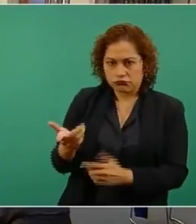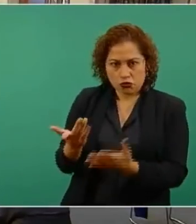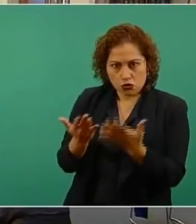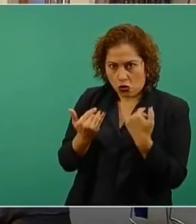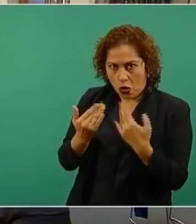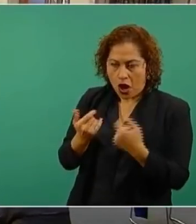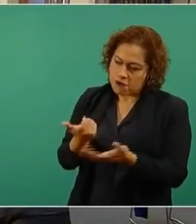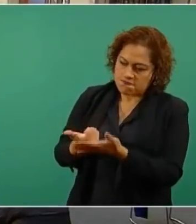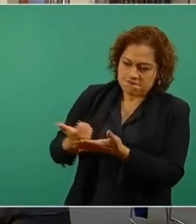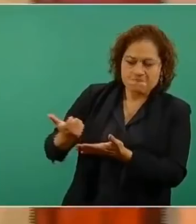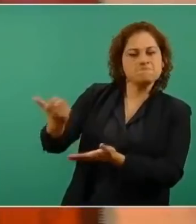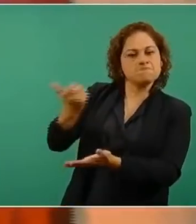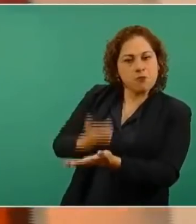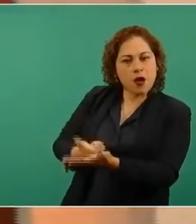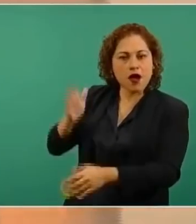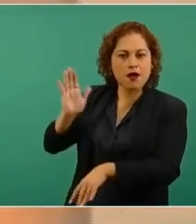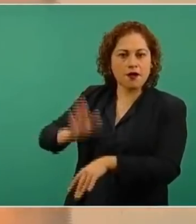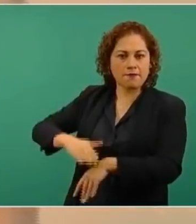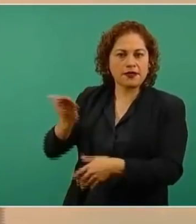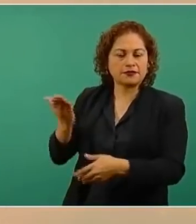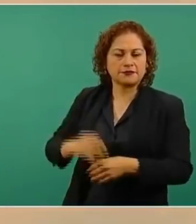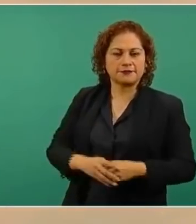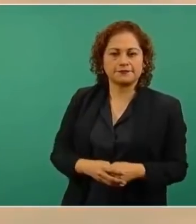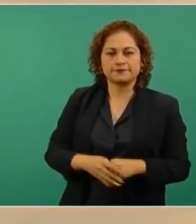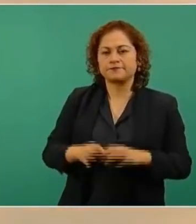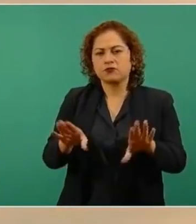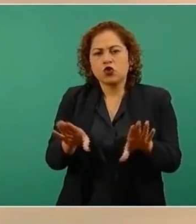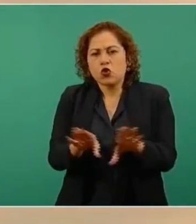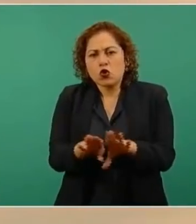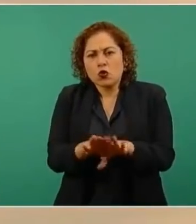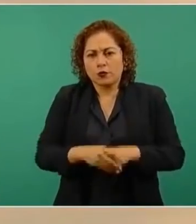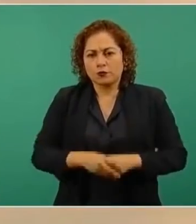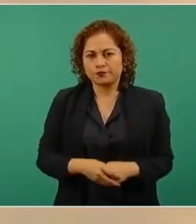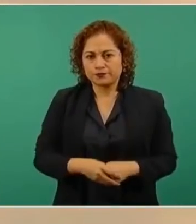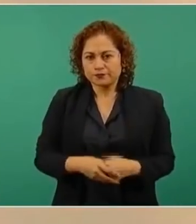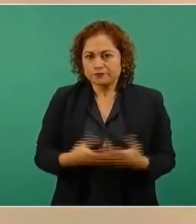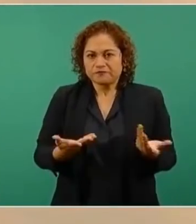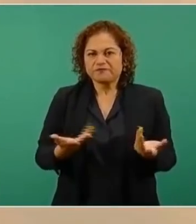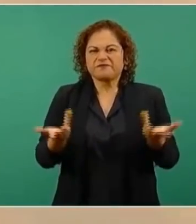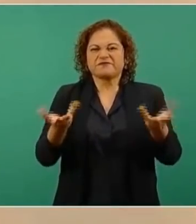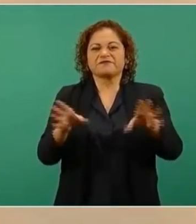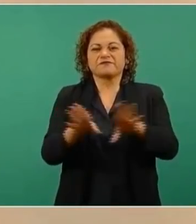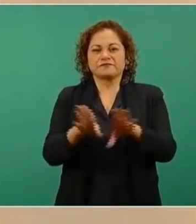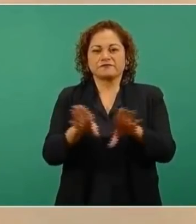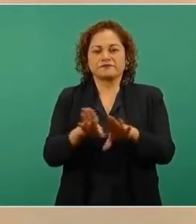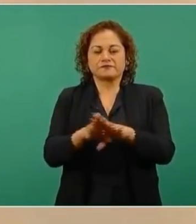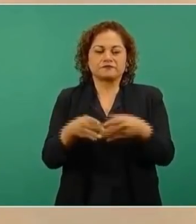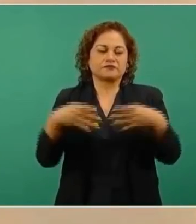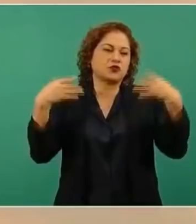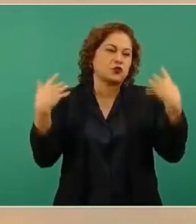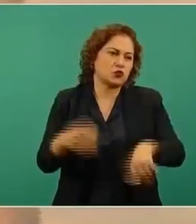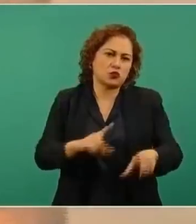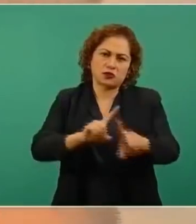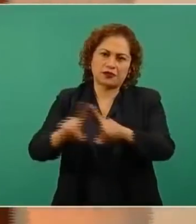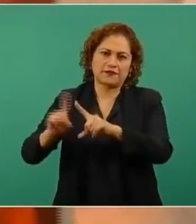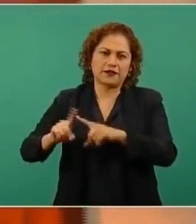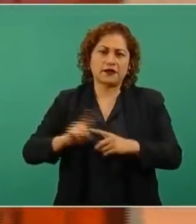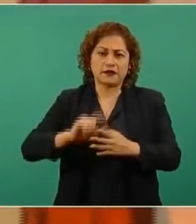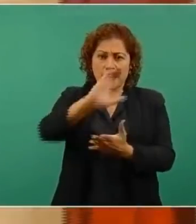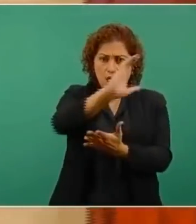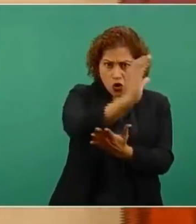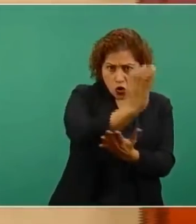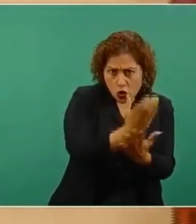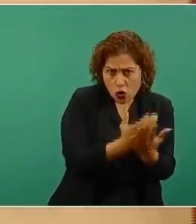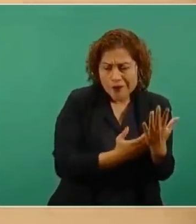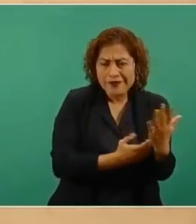tarifas proporcionalmente. ¿De qué forma? Pues de muchos. O sea, hay contratos leoninos que tenemos que